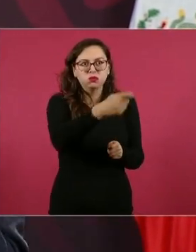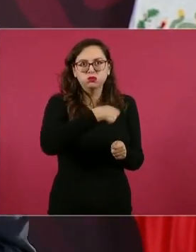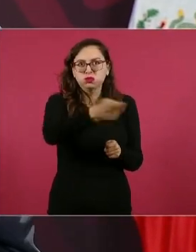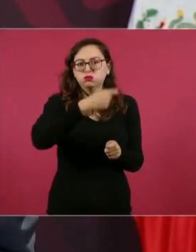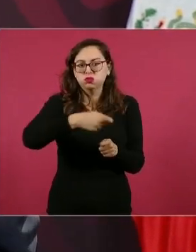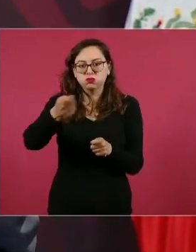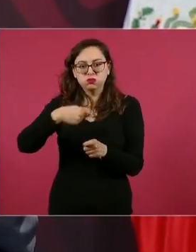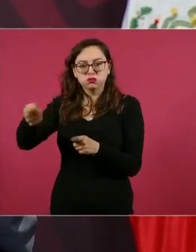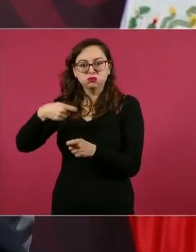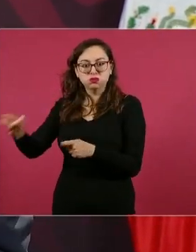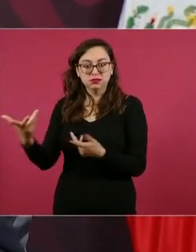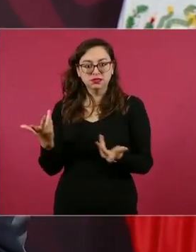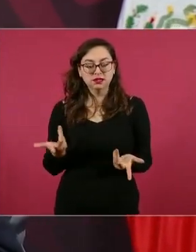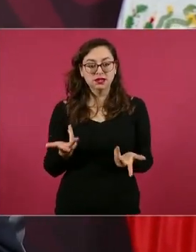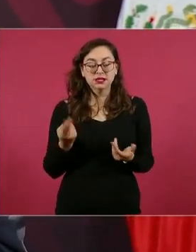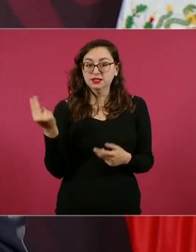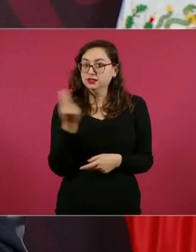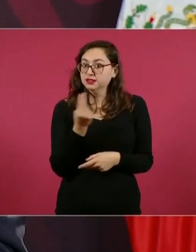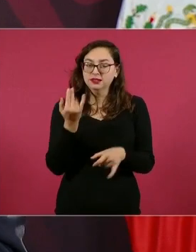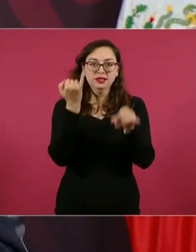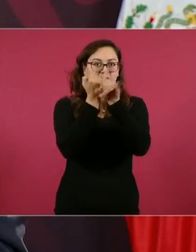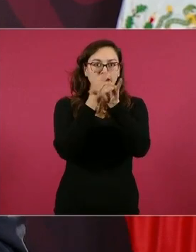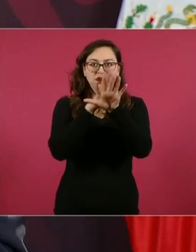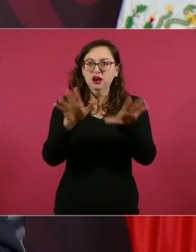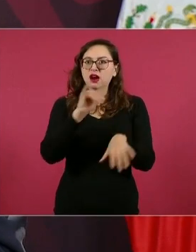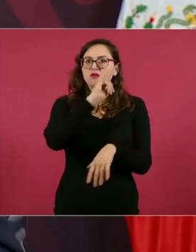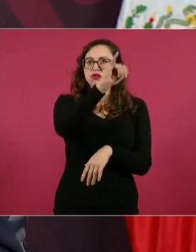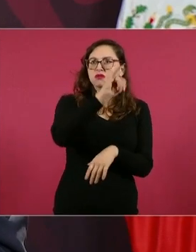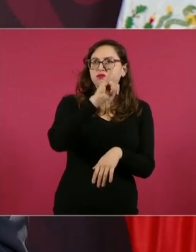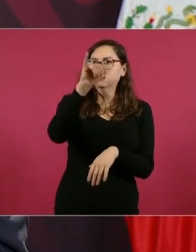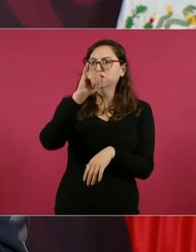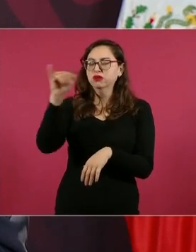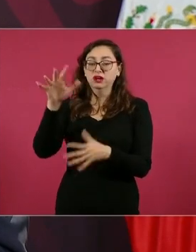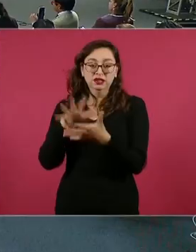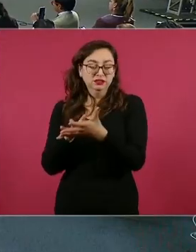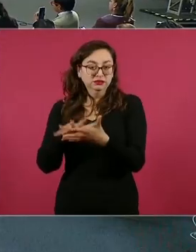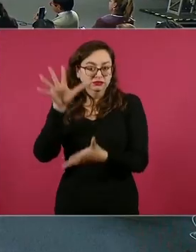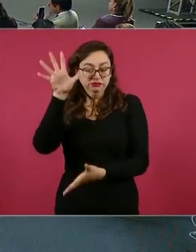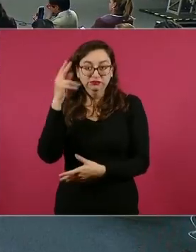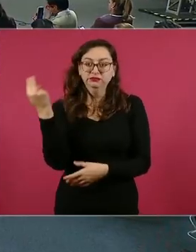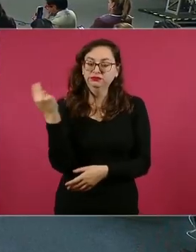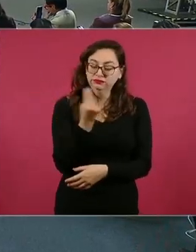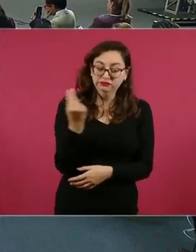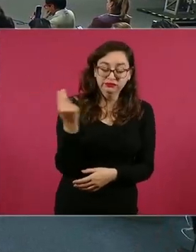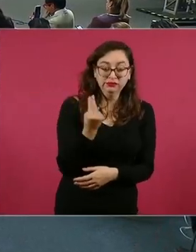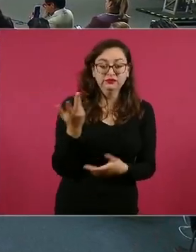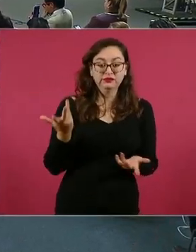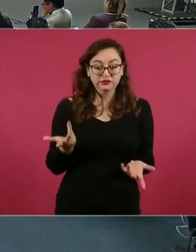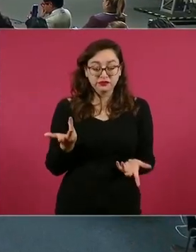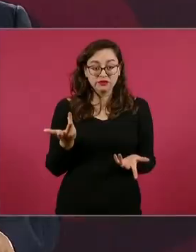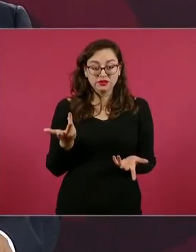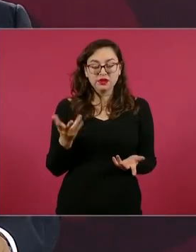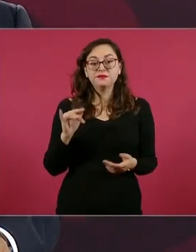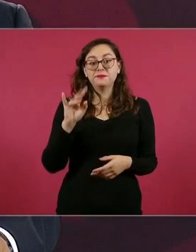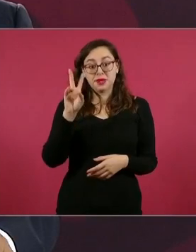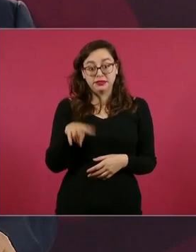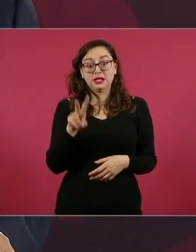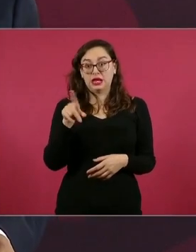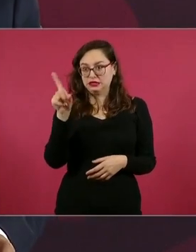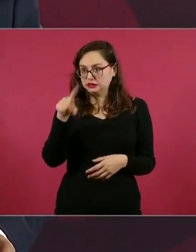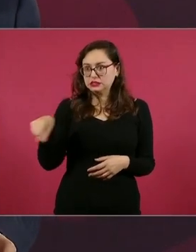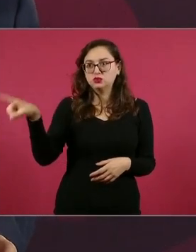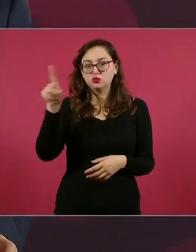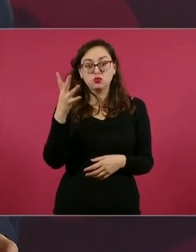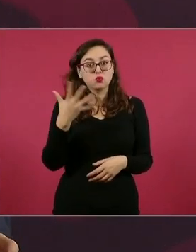informarle a la gente a la mayoría de la gente que está muy informada ya mucho muy